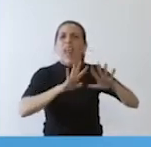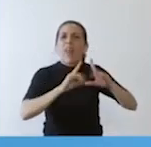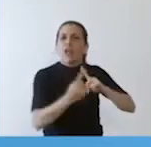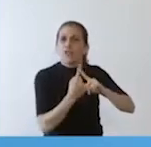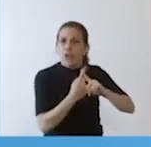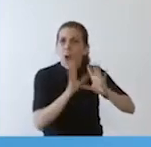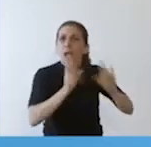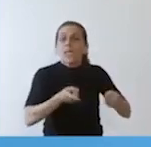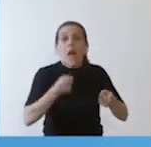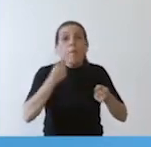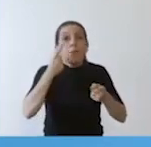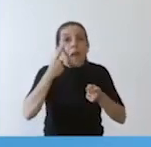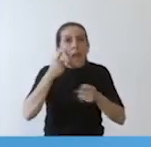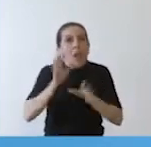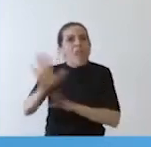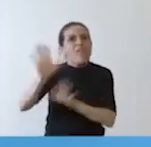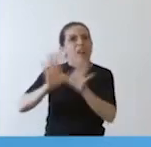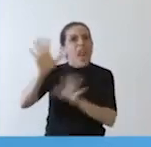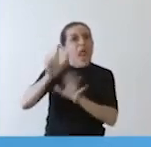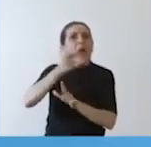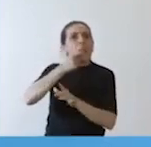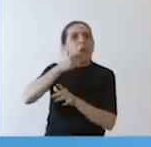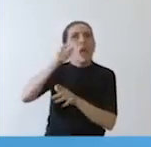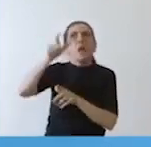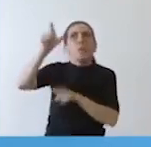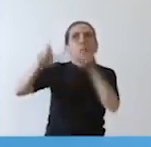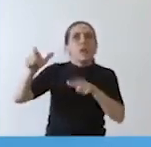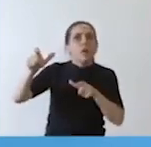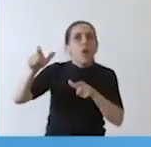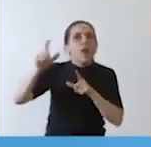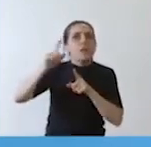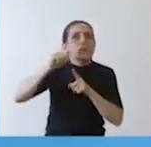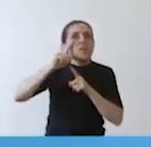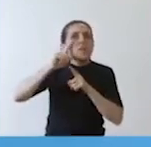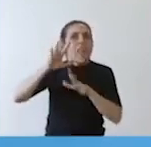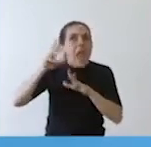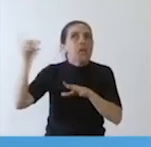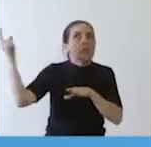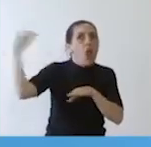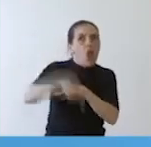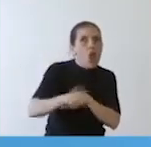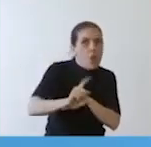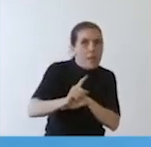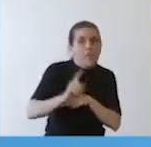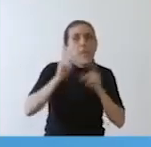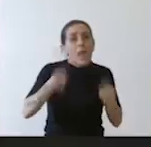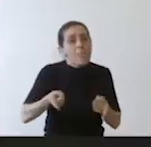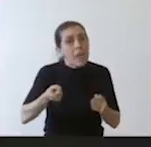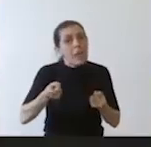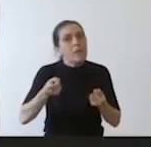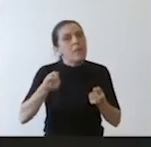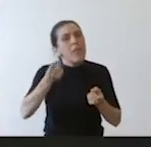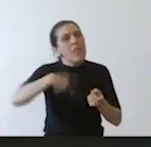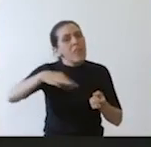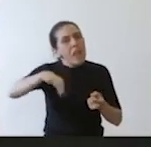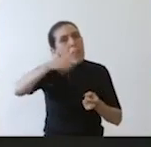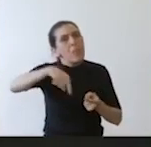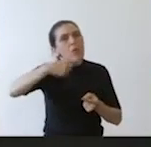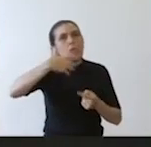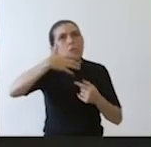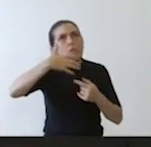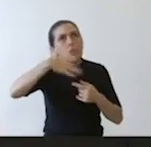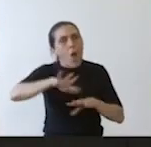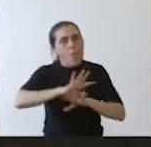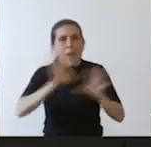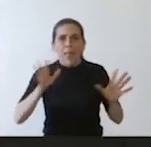el ingreso de ciudadanos que puedan tener más riesgo. Lo que sí tenemos que entender es que ningún virus